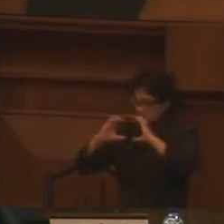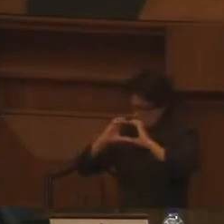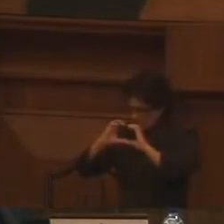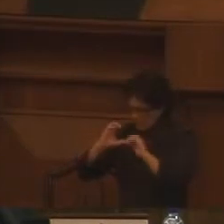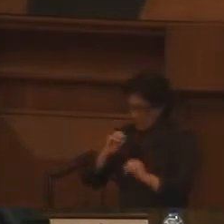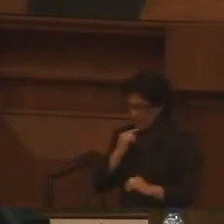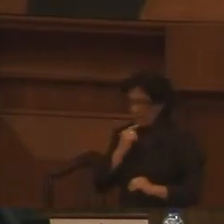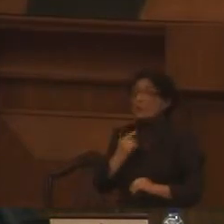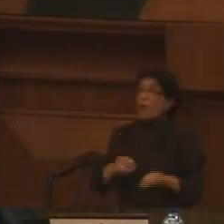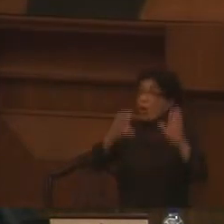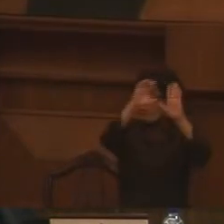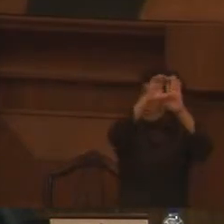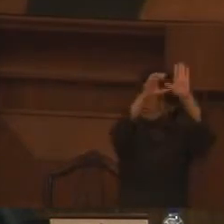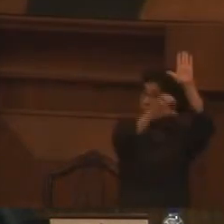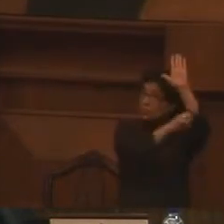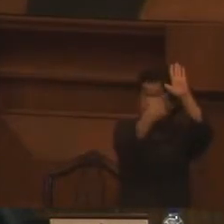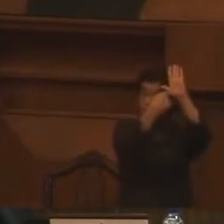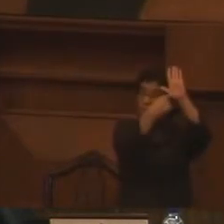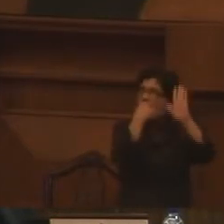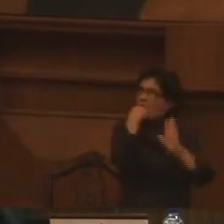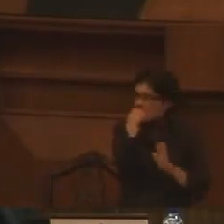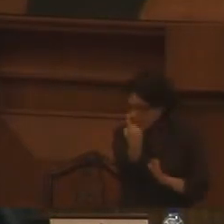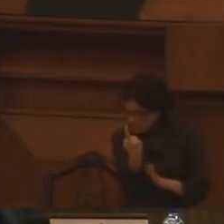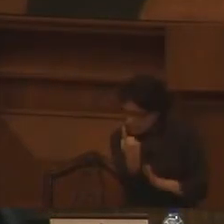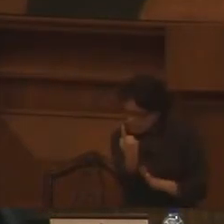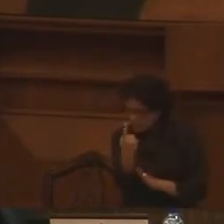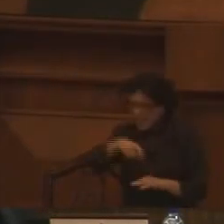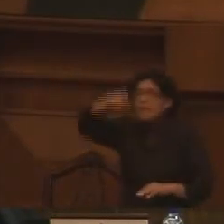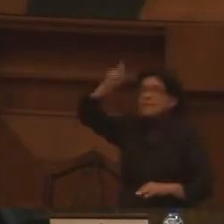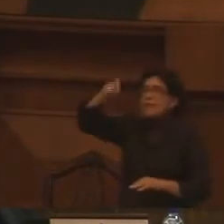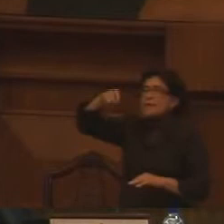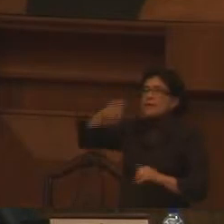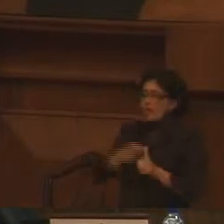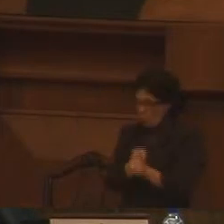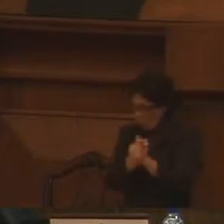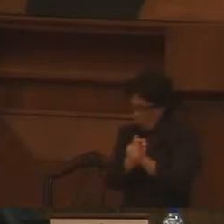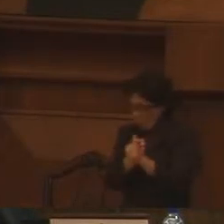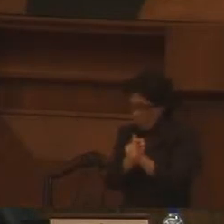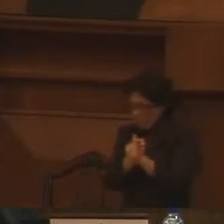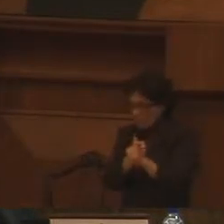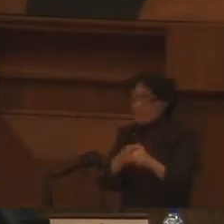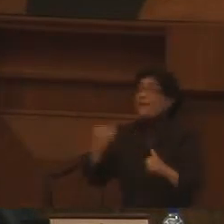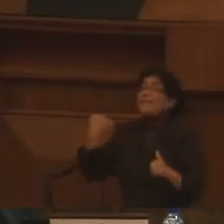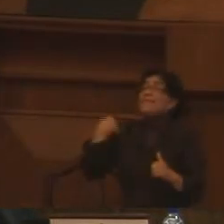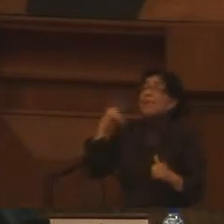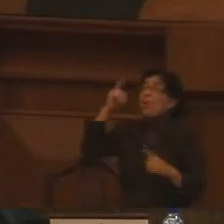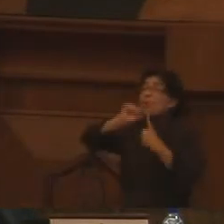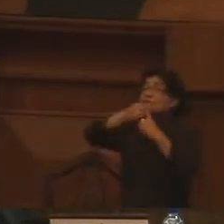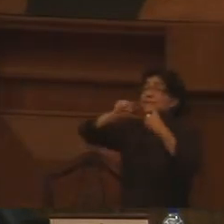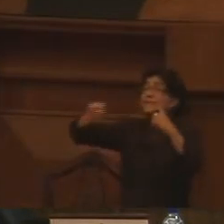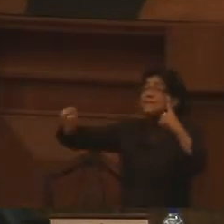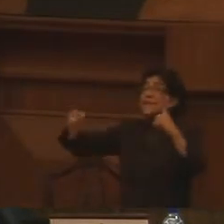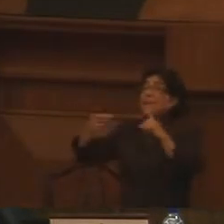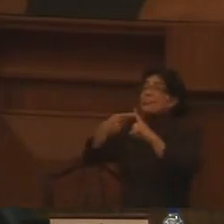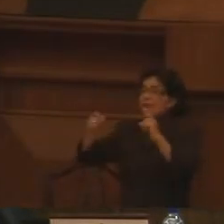de expresión, a fin de ir fortaleciendo la participación ciudadana, protegiendo y promoviendo